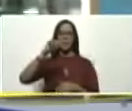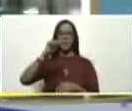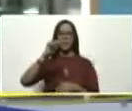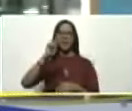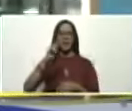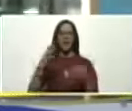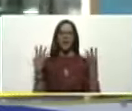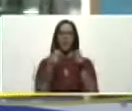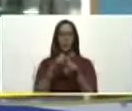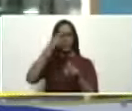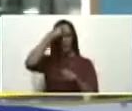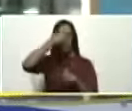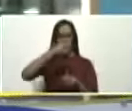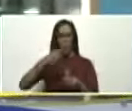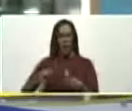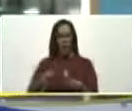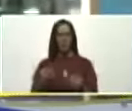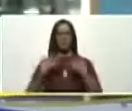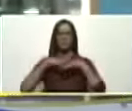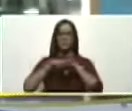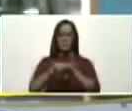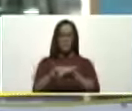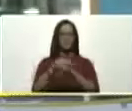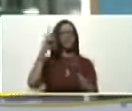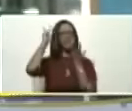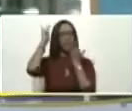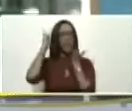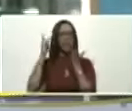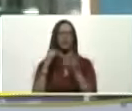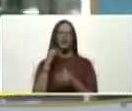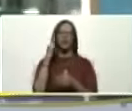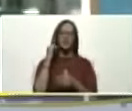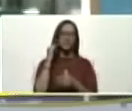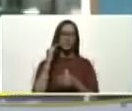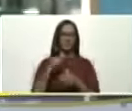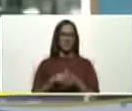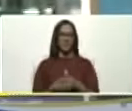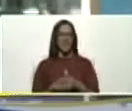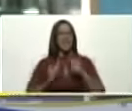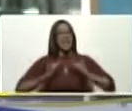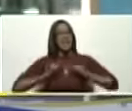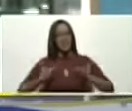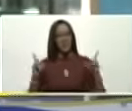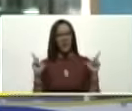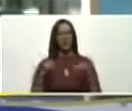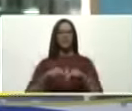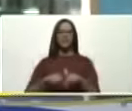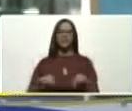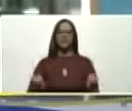a su pueblo, los mestizos, los indios, los zambos, liberando esta tierra.